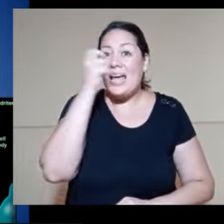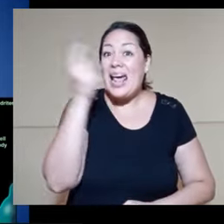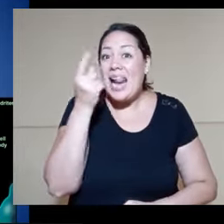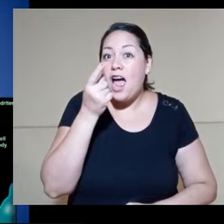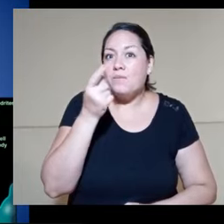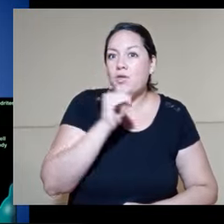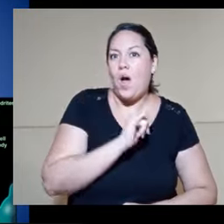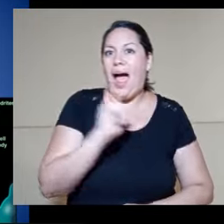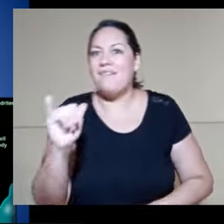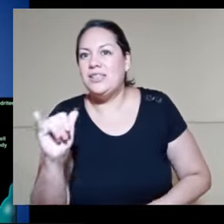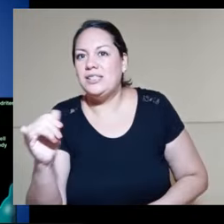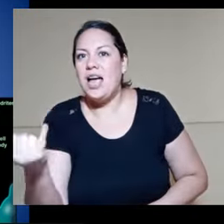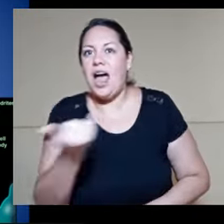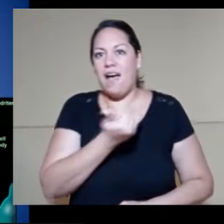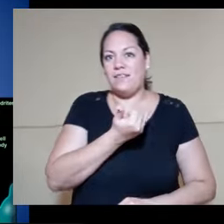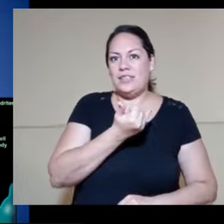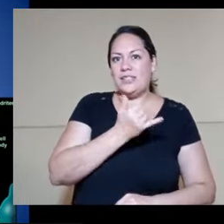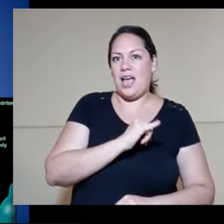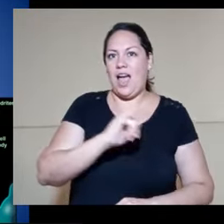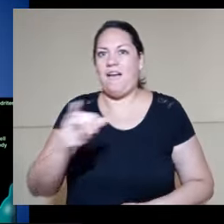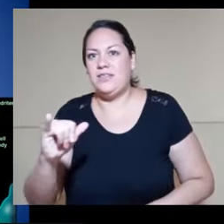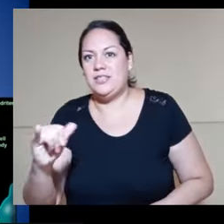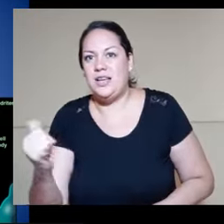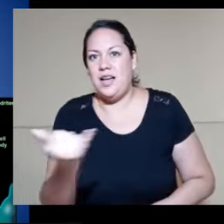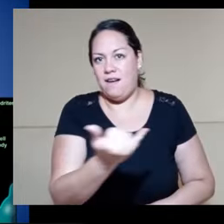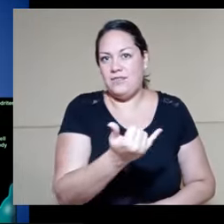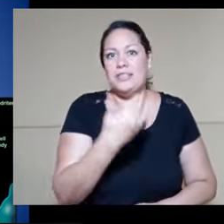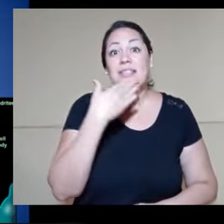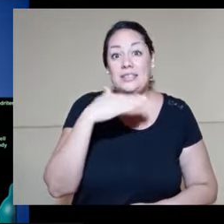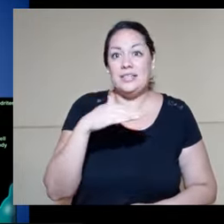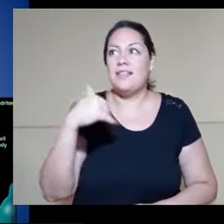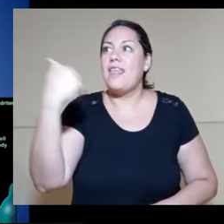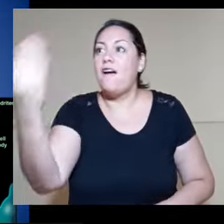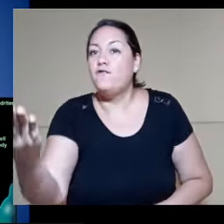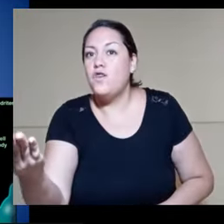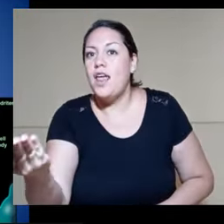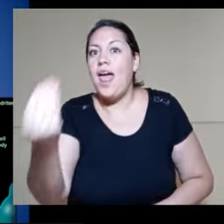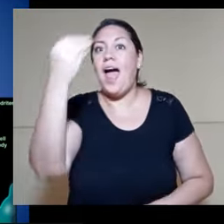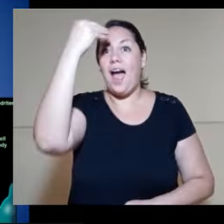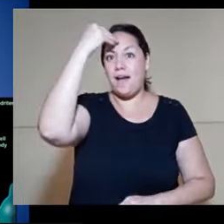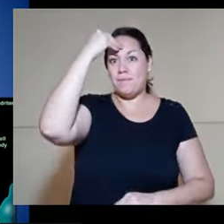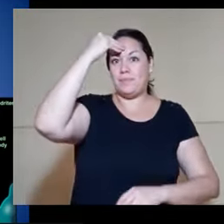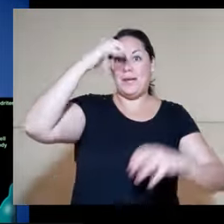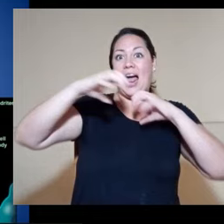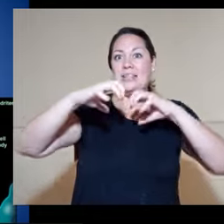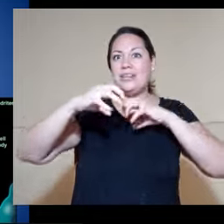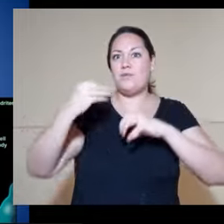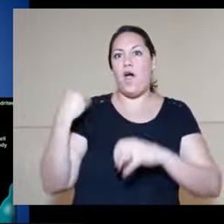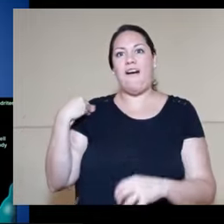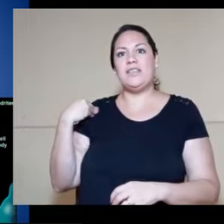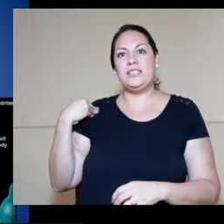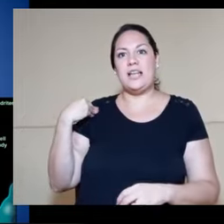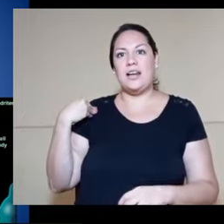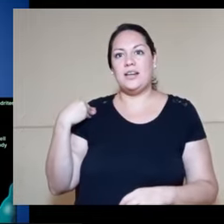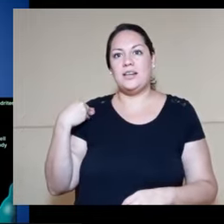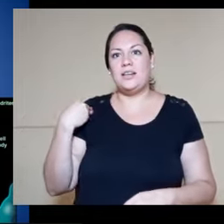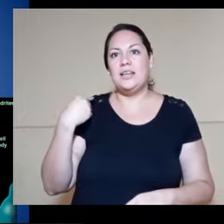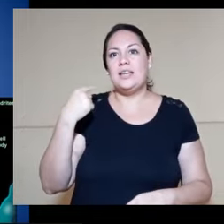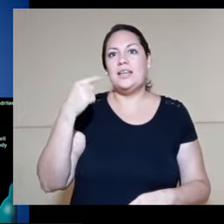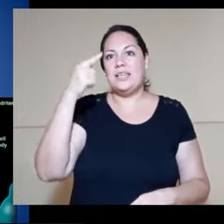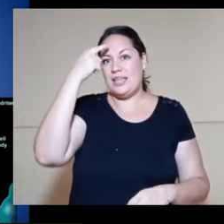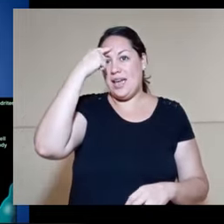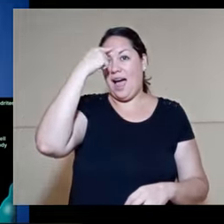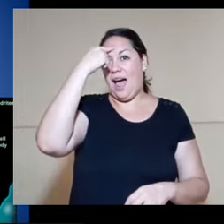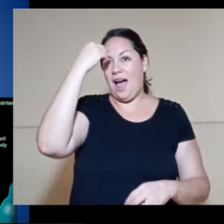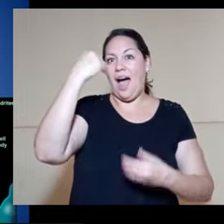que la información viaje de una a otra de forma rápida y llegue desde afuera hasta el cerebro en